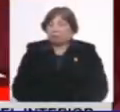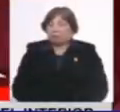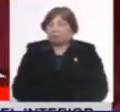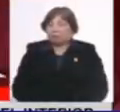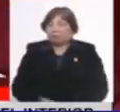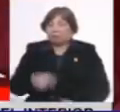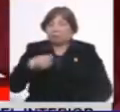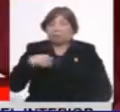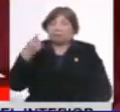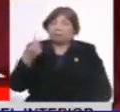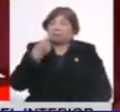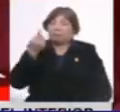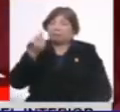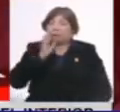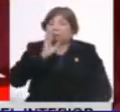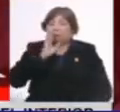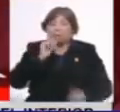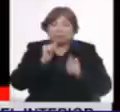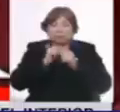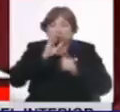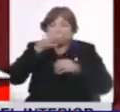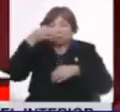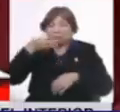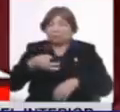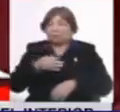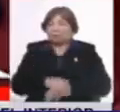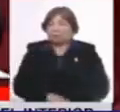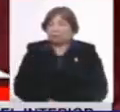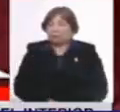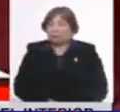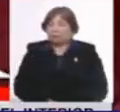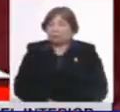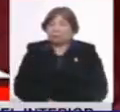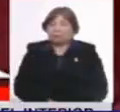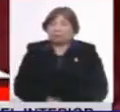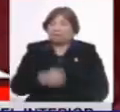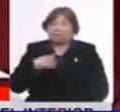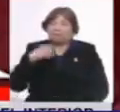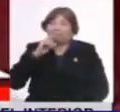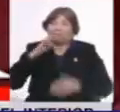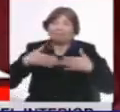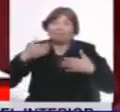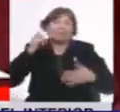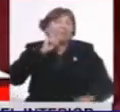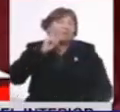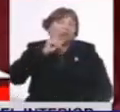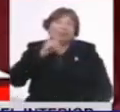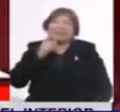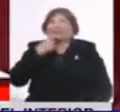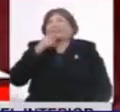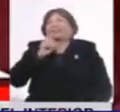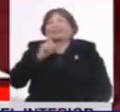Yo solamente tengo que hablar con la verdad. Yo no puedo mentir, no